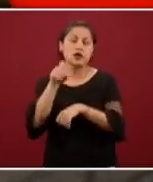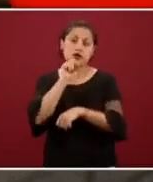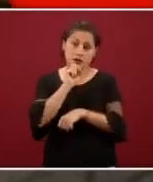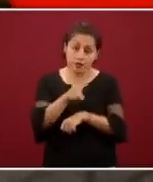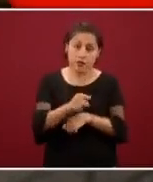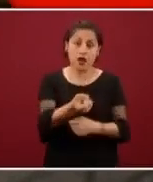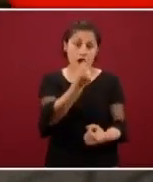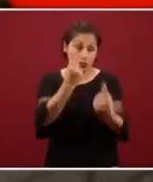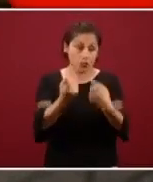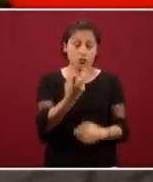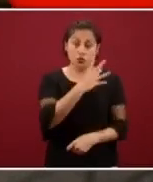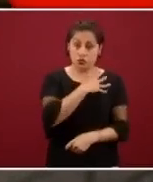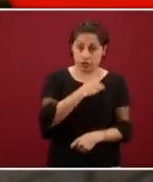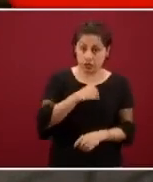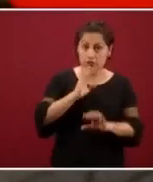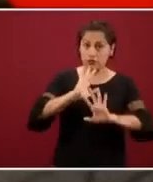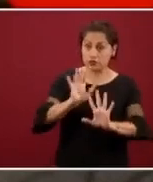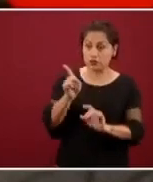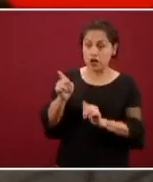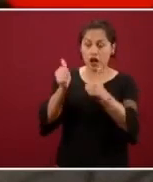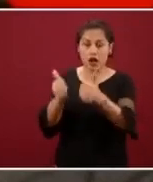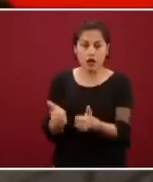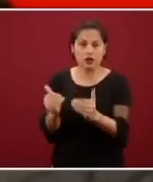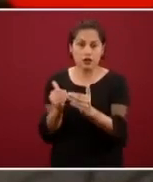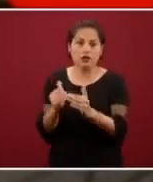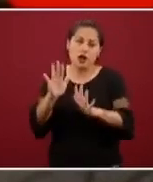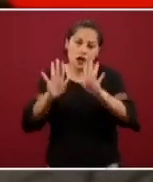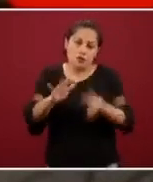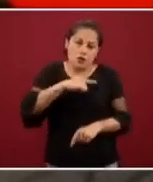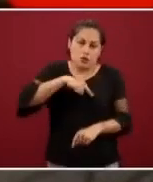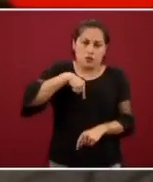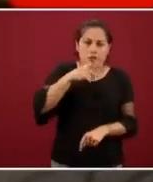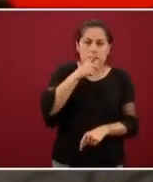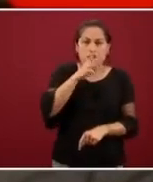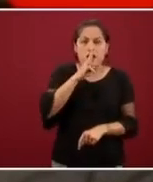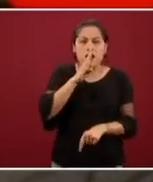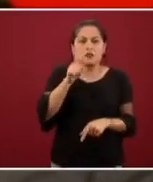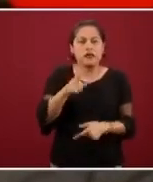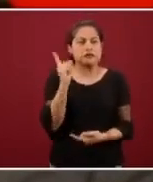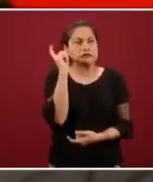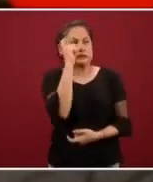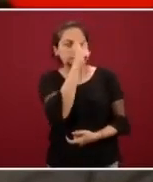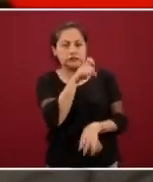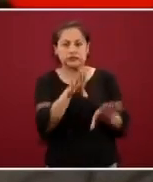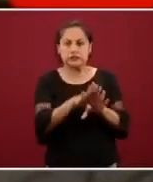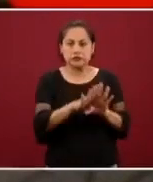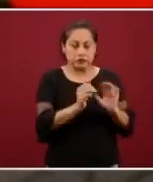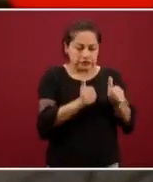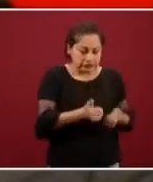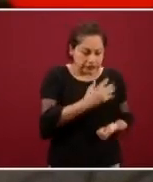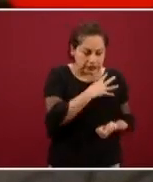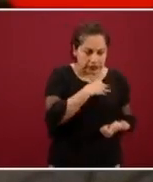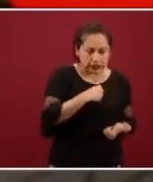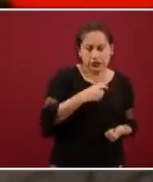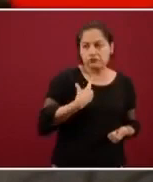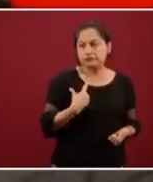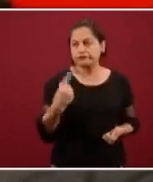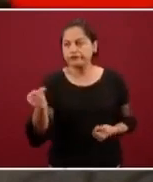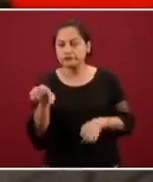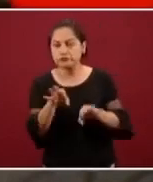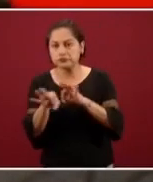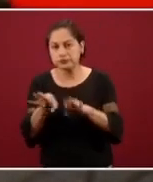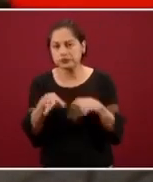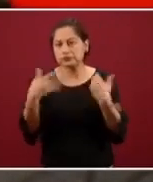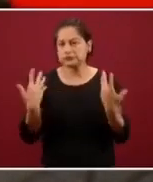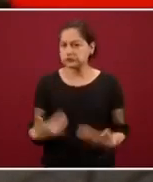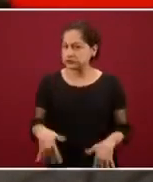o incluso para los papás a veces se nos complica el tener este agregado de que además de salir a trabajar con el riesgo de